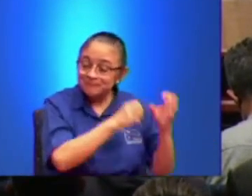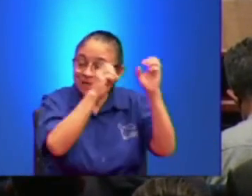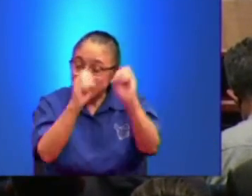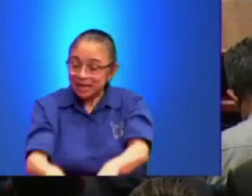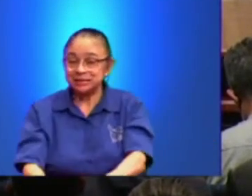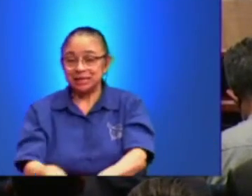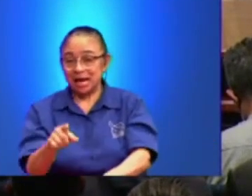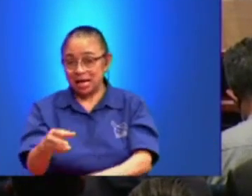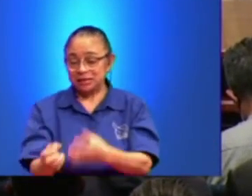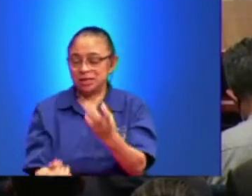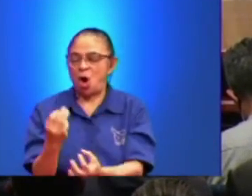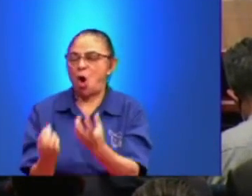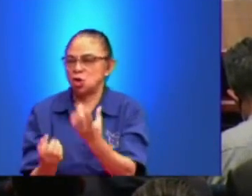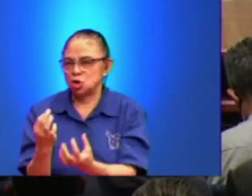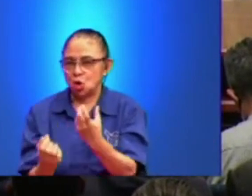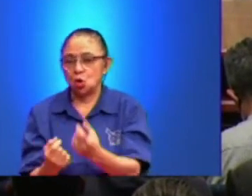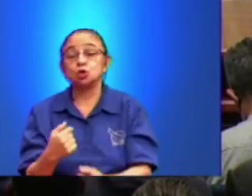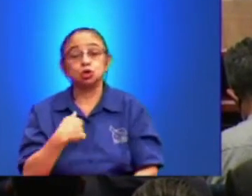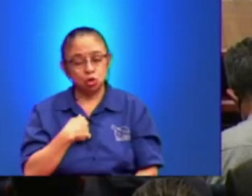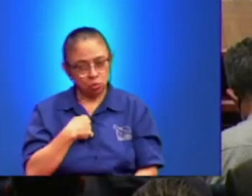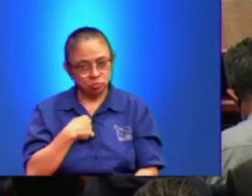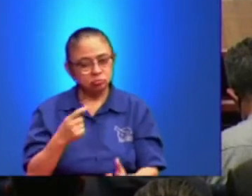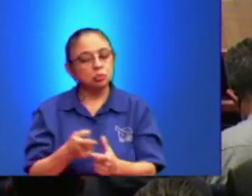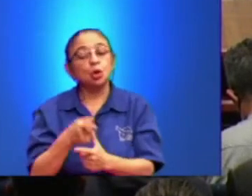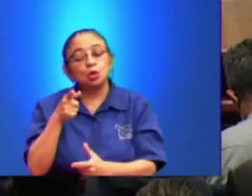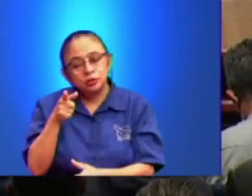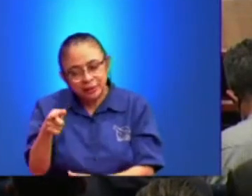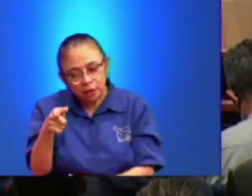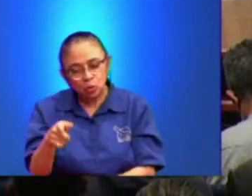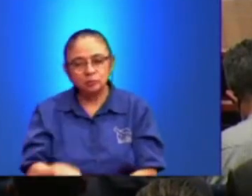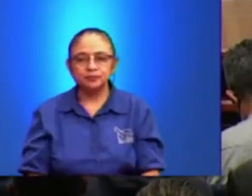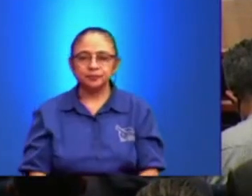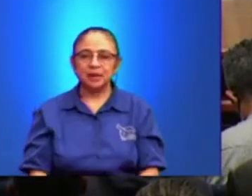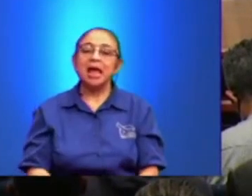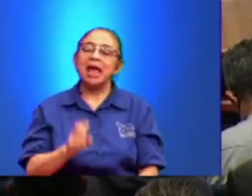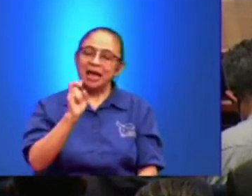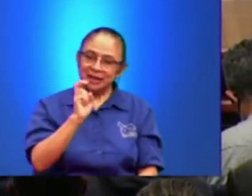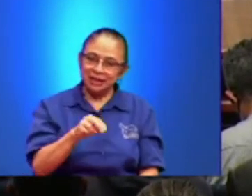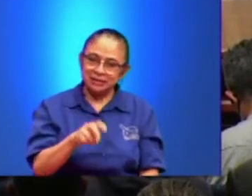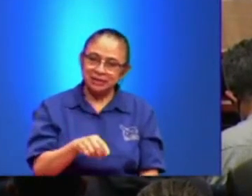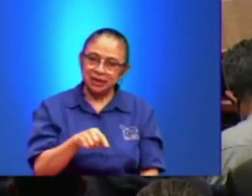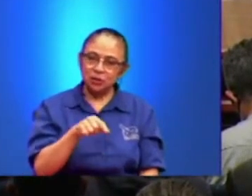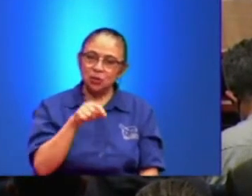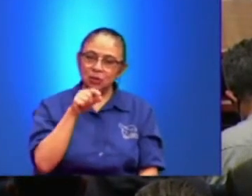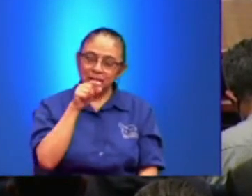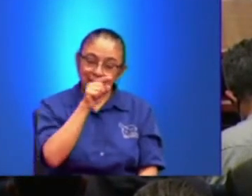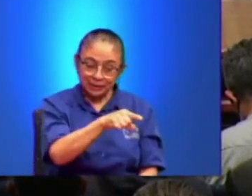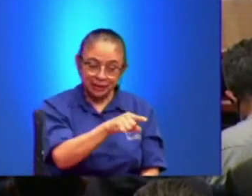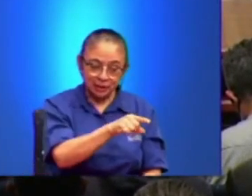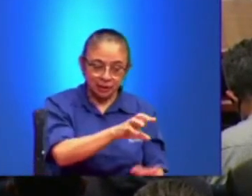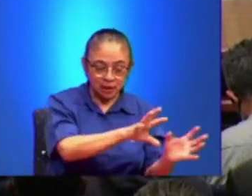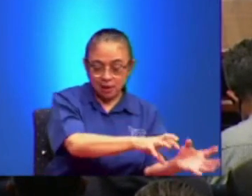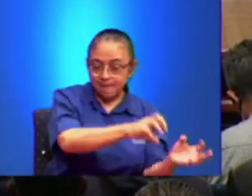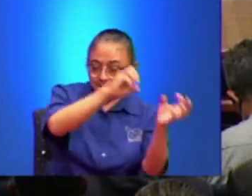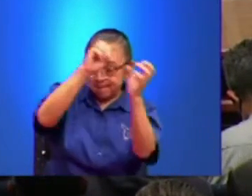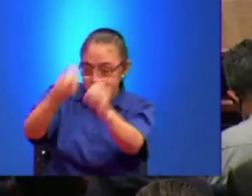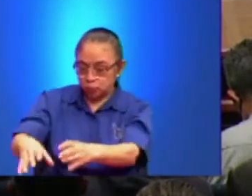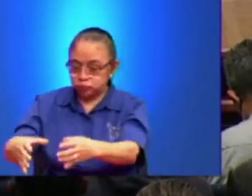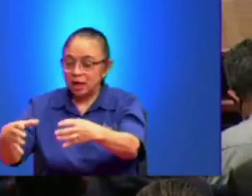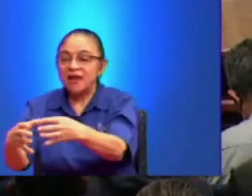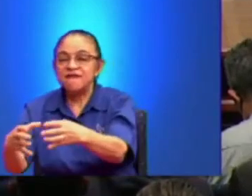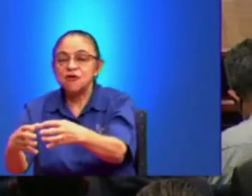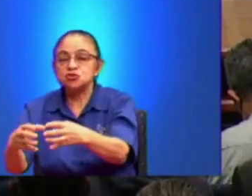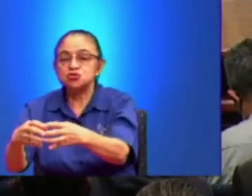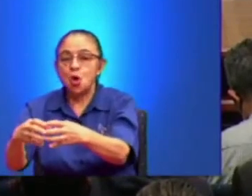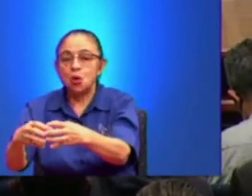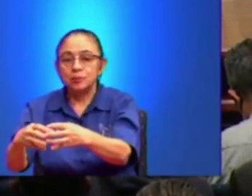calentado pero yo voy a estar contigo es necesario que te lances al foso de los leones pero yo